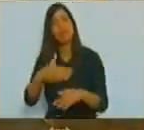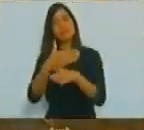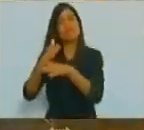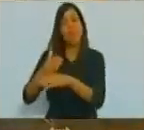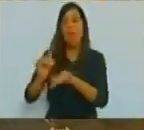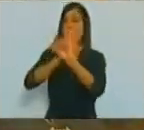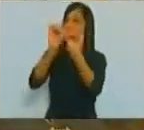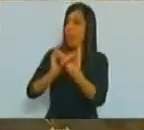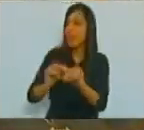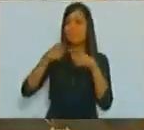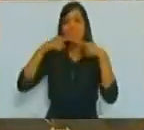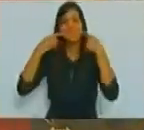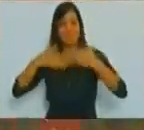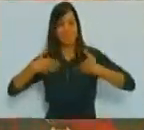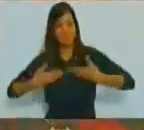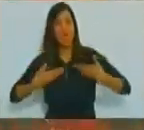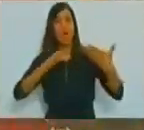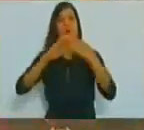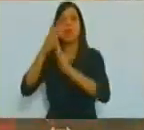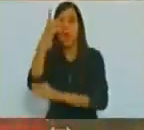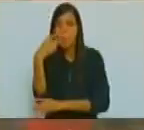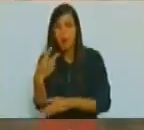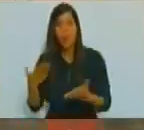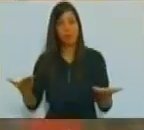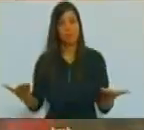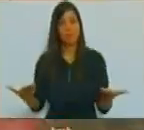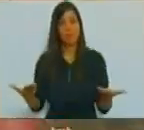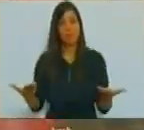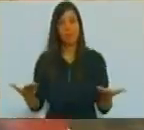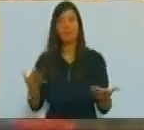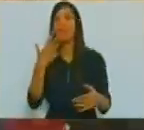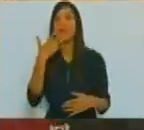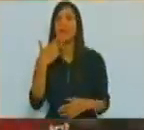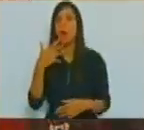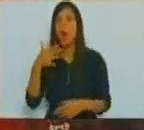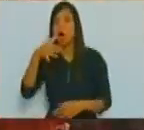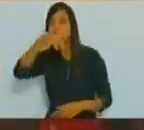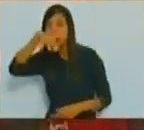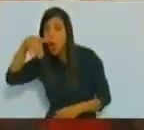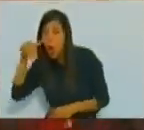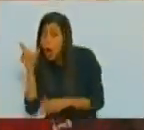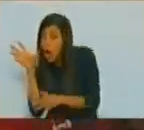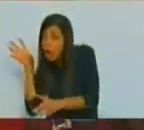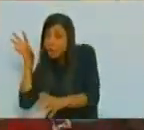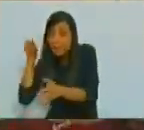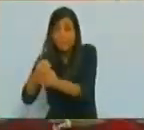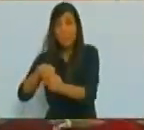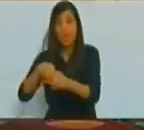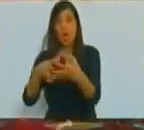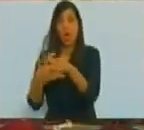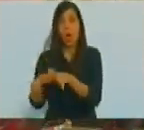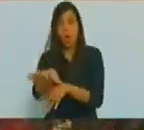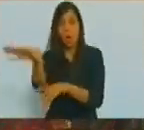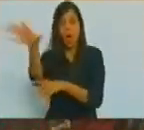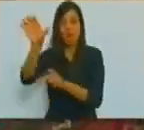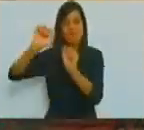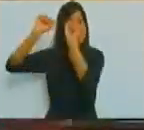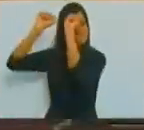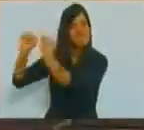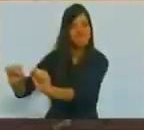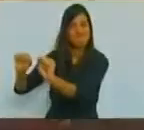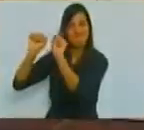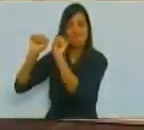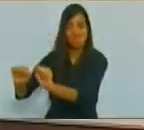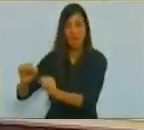alegría y que no permitamos que el enemigo nos penetre nos inocula en el